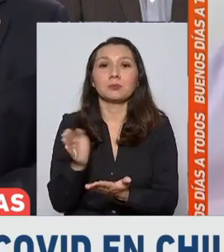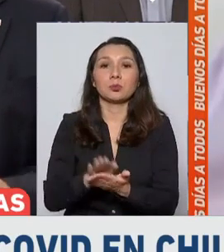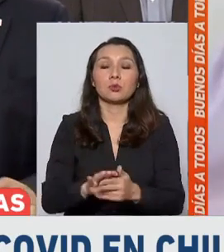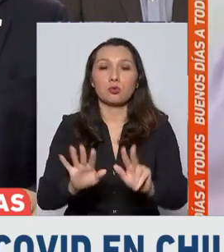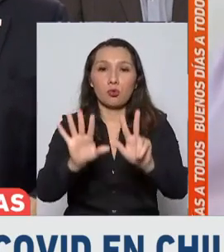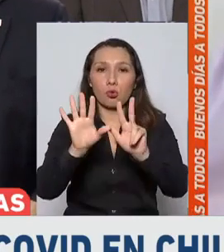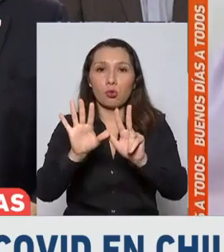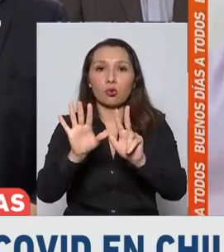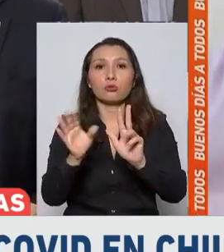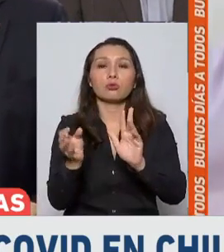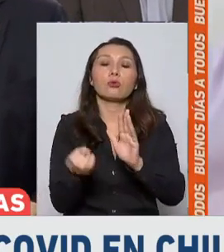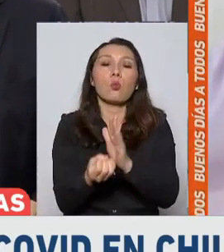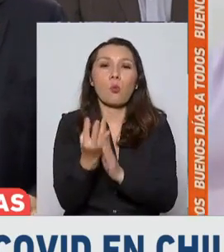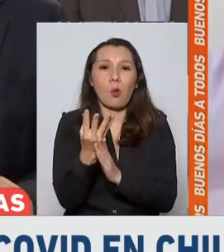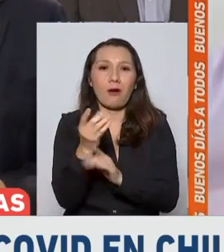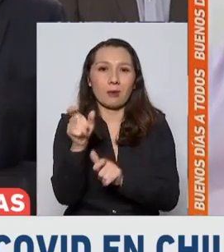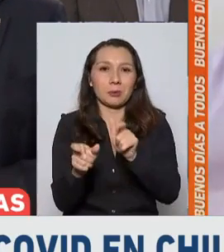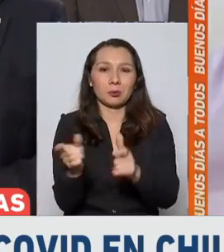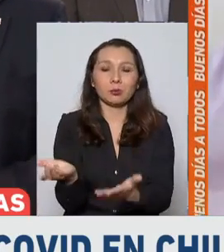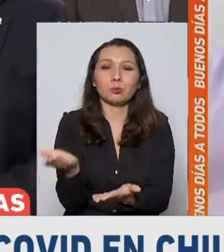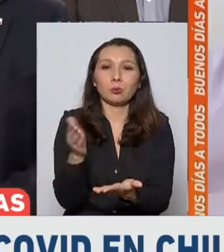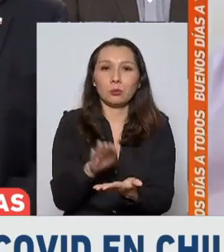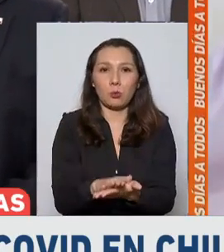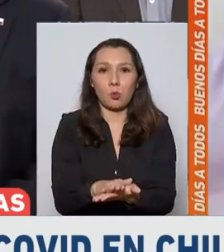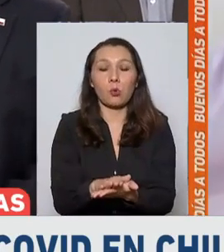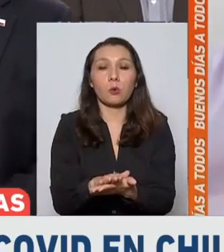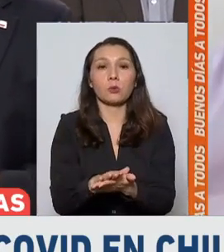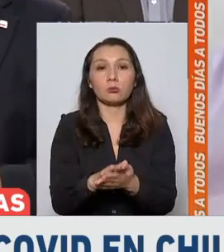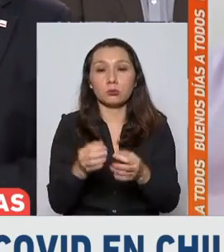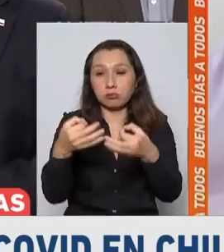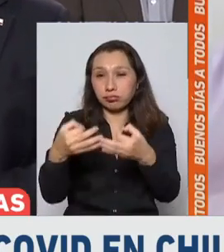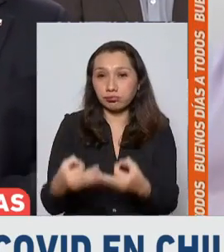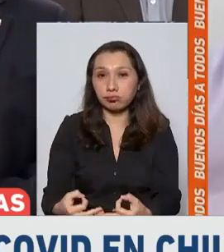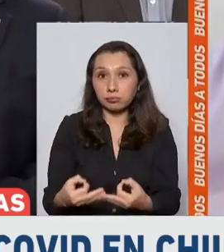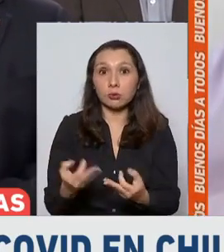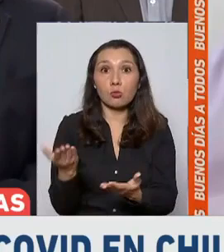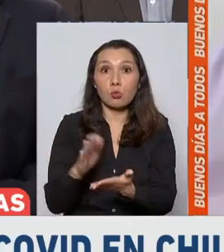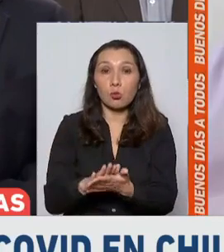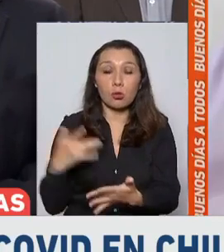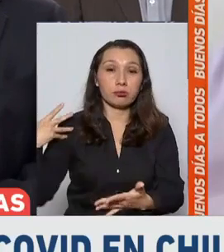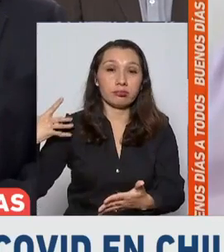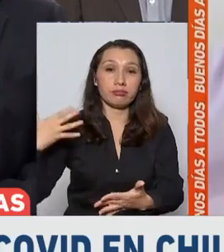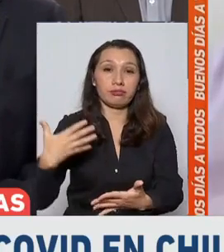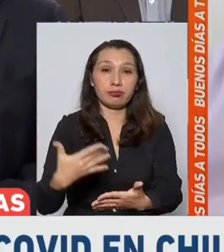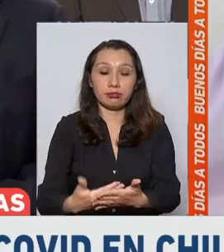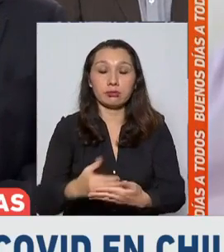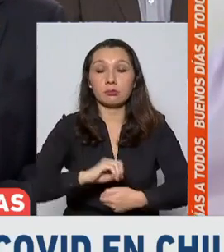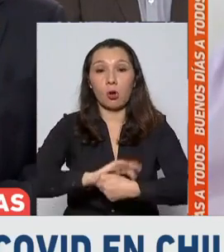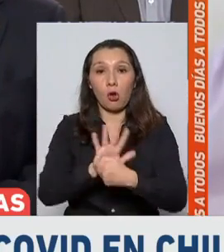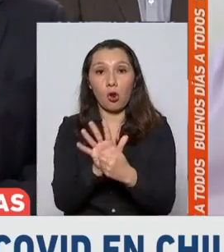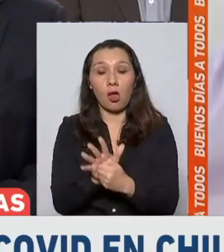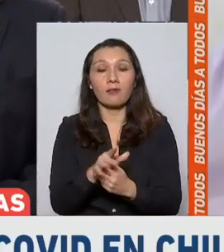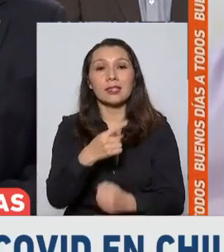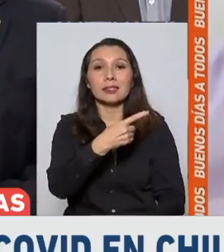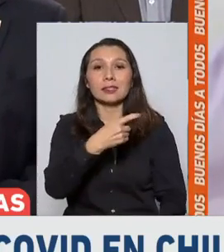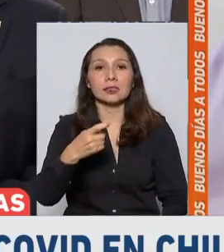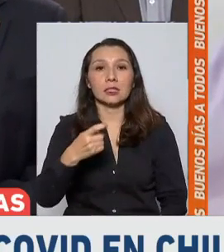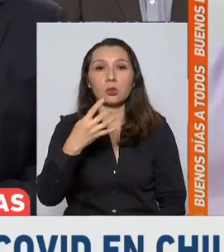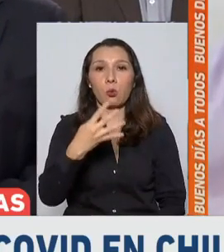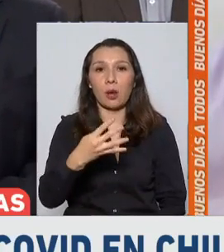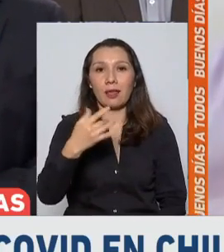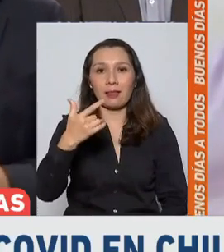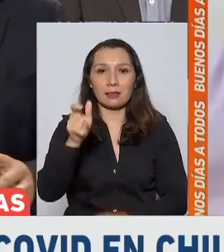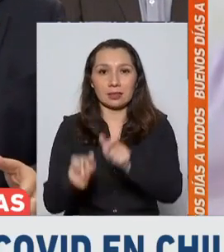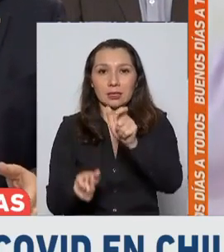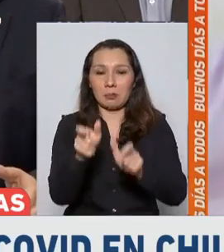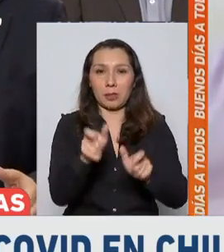8 nuevos fallecidos, llevando el total de fallecidos en Chile por coronavirus a